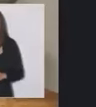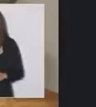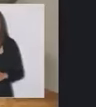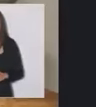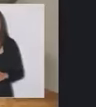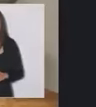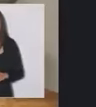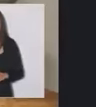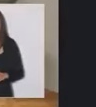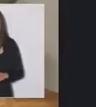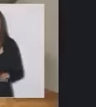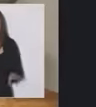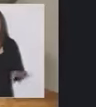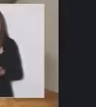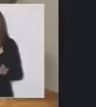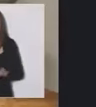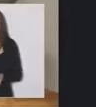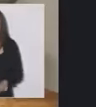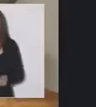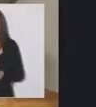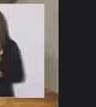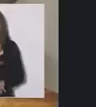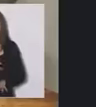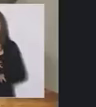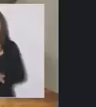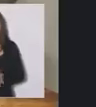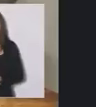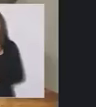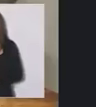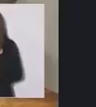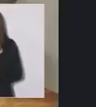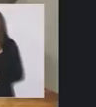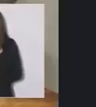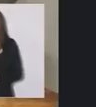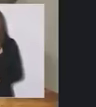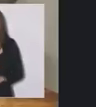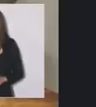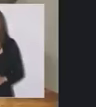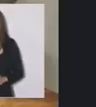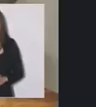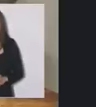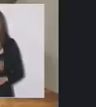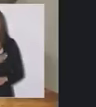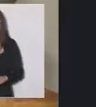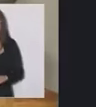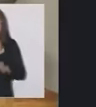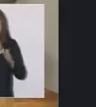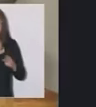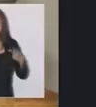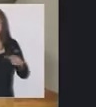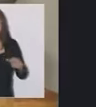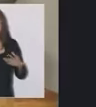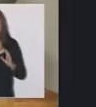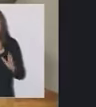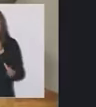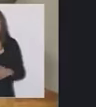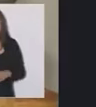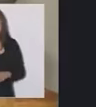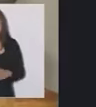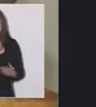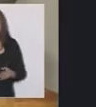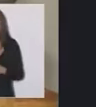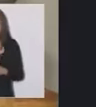de designación de los integrantes del INE. Y bueno, ahí está, la gente opinó.